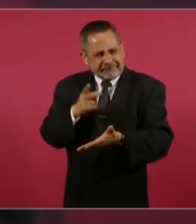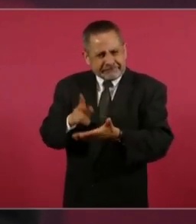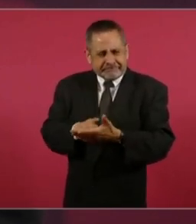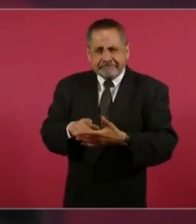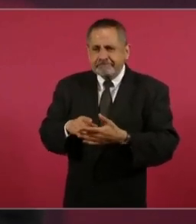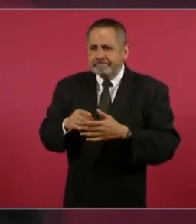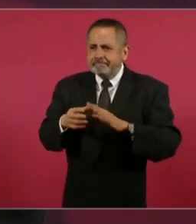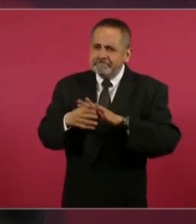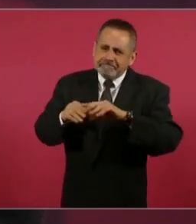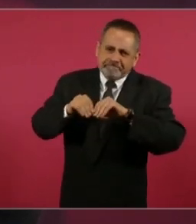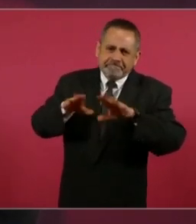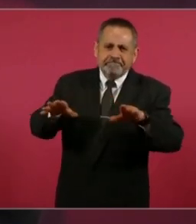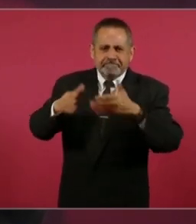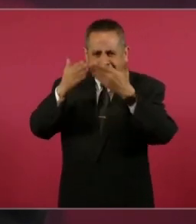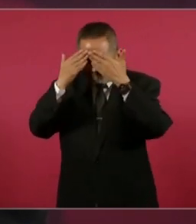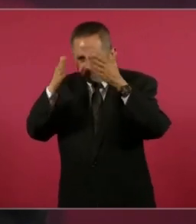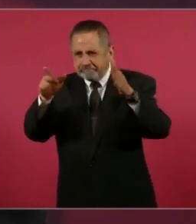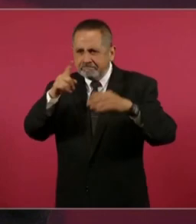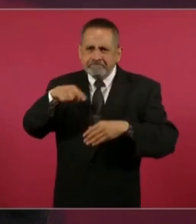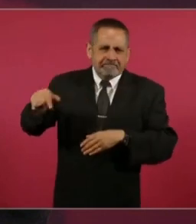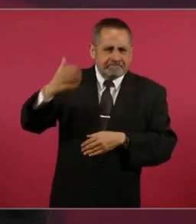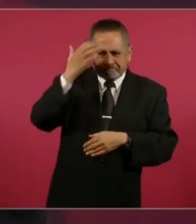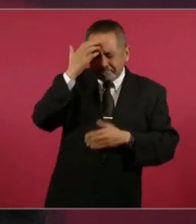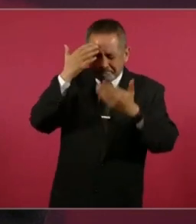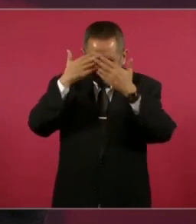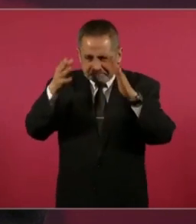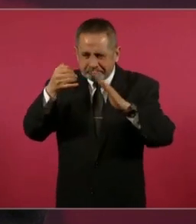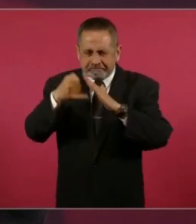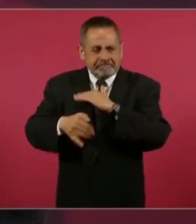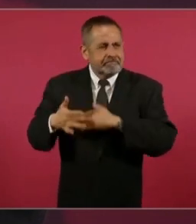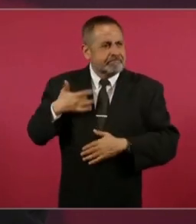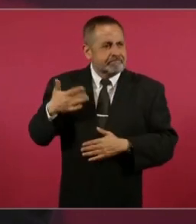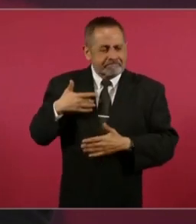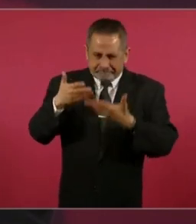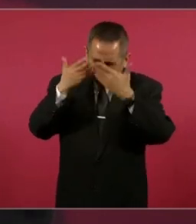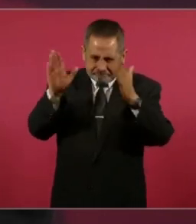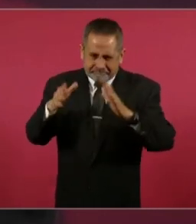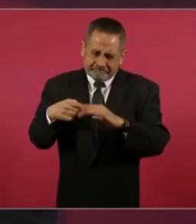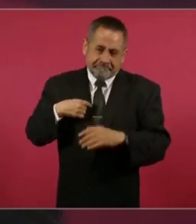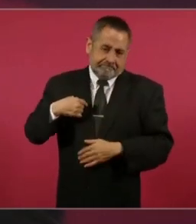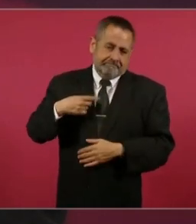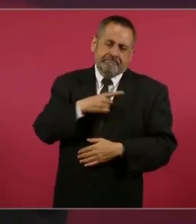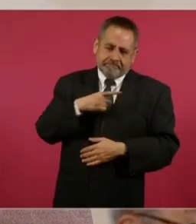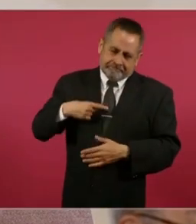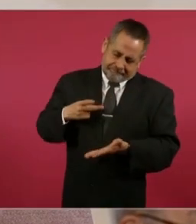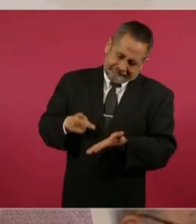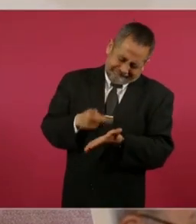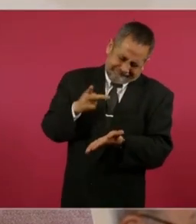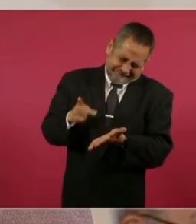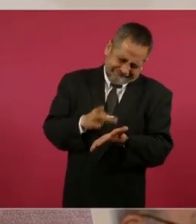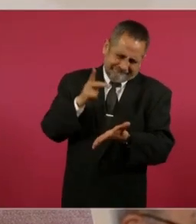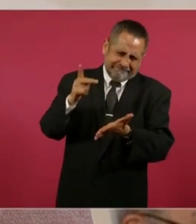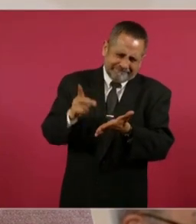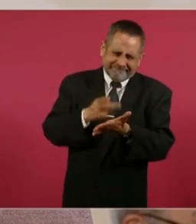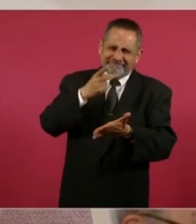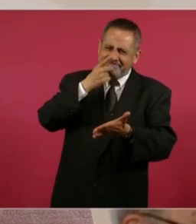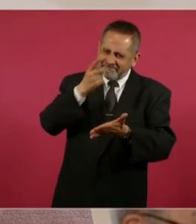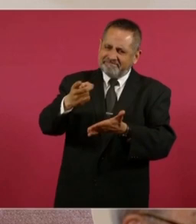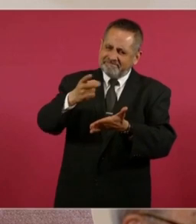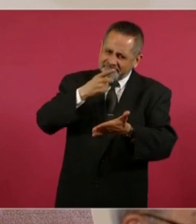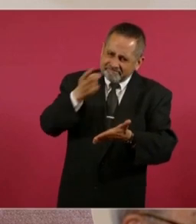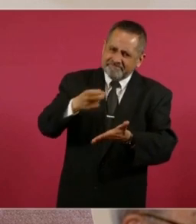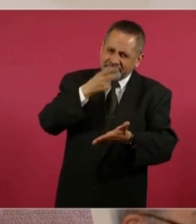politización de concientización y tiene que repetir y repetir y